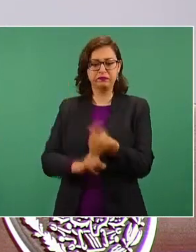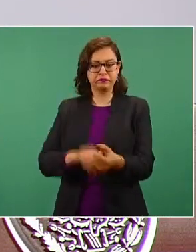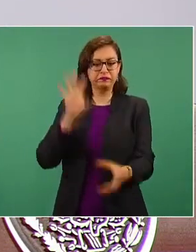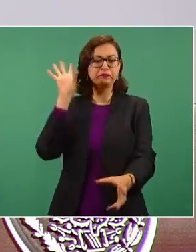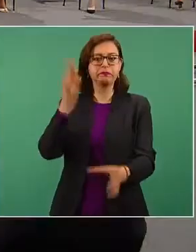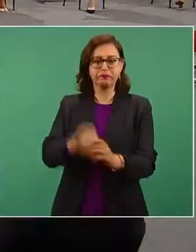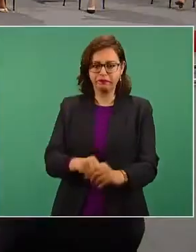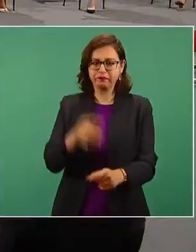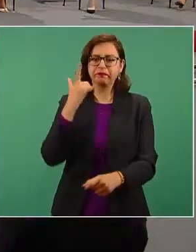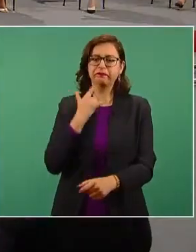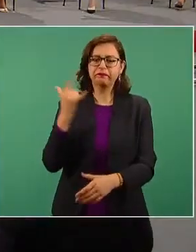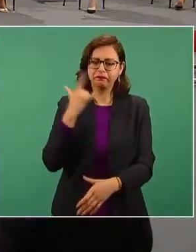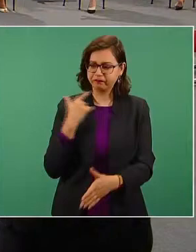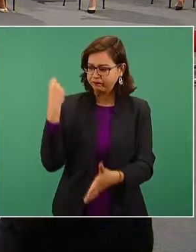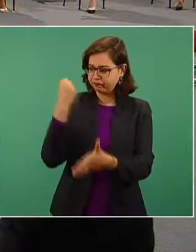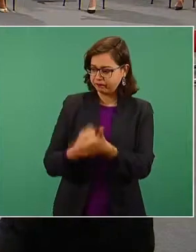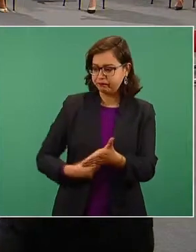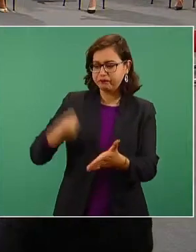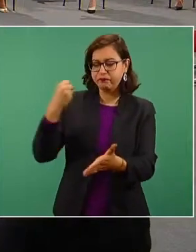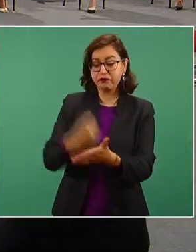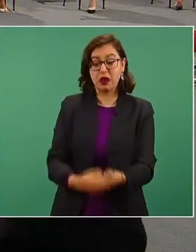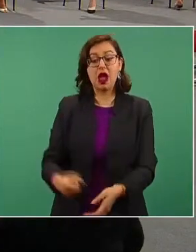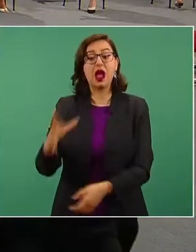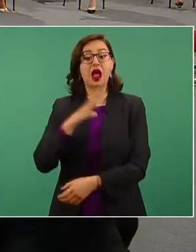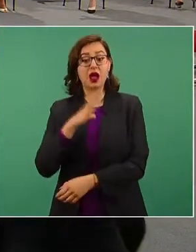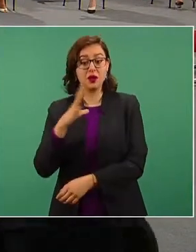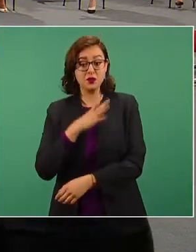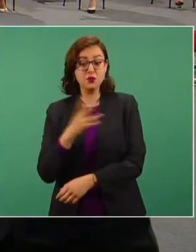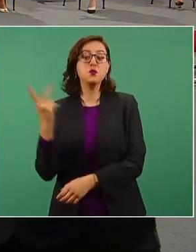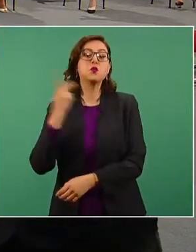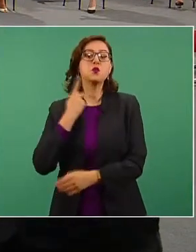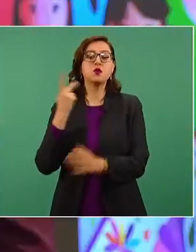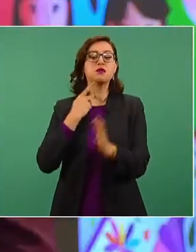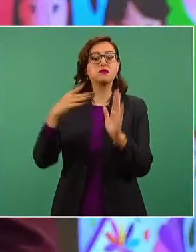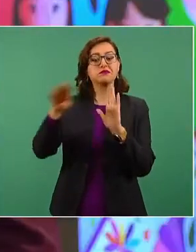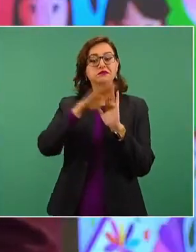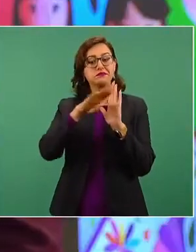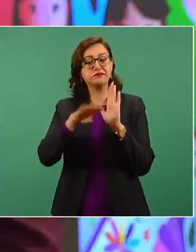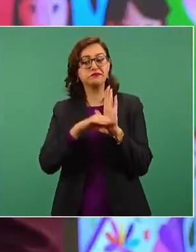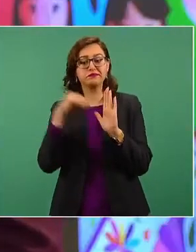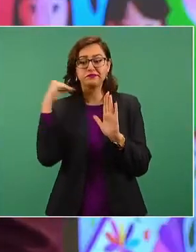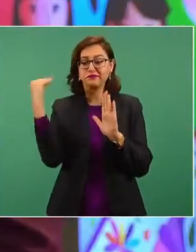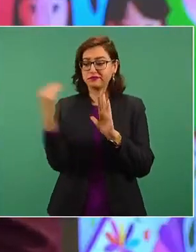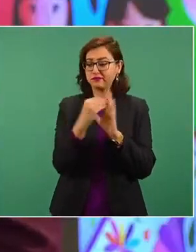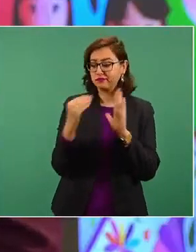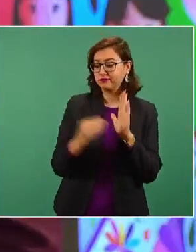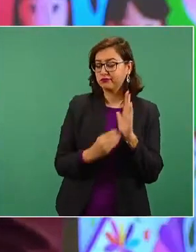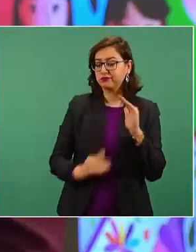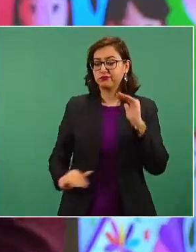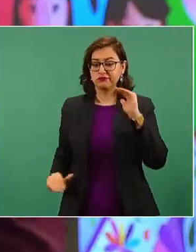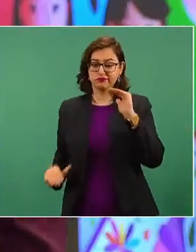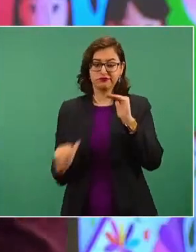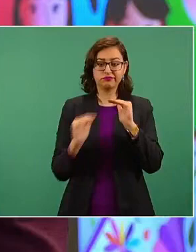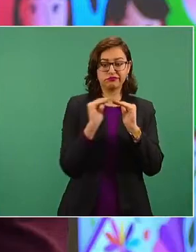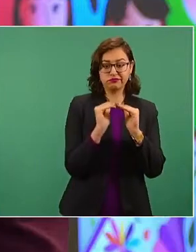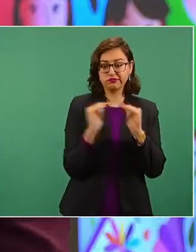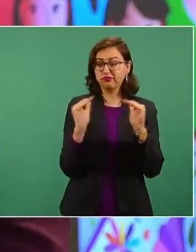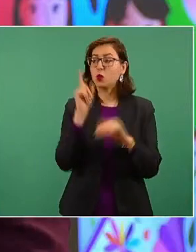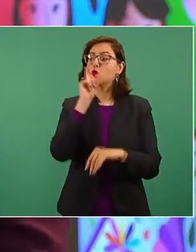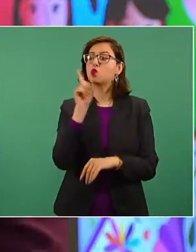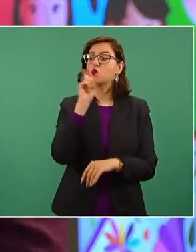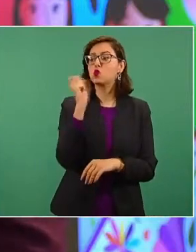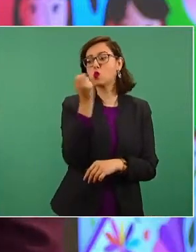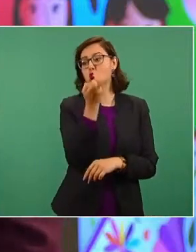y ha impulsado políticas públicas para reducir las desigualdades, para que las mujeres ejerzan sus